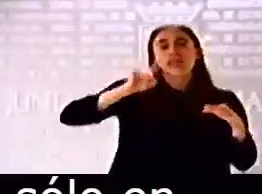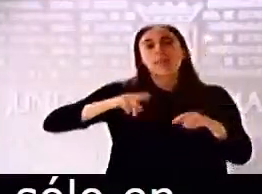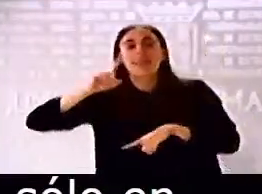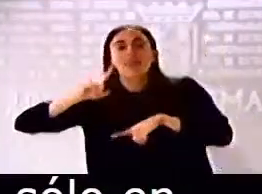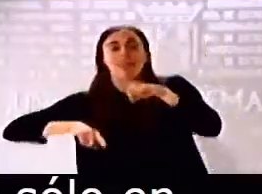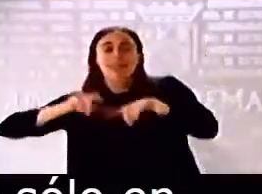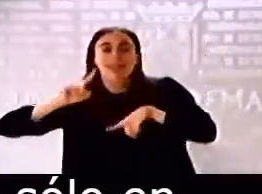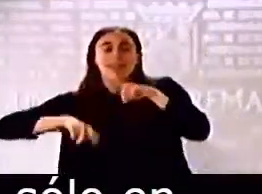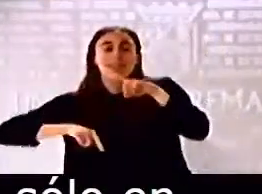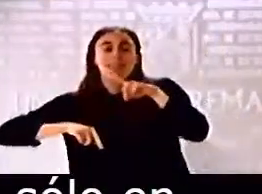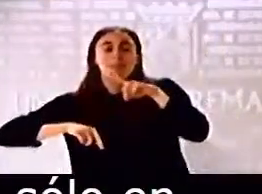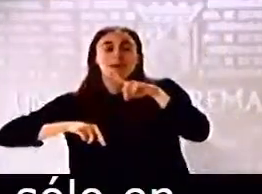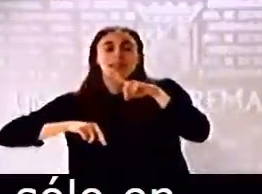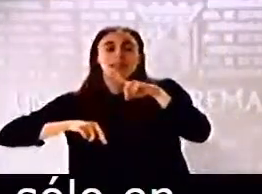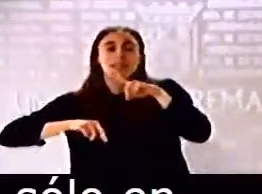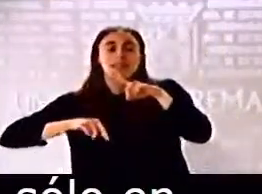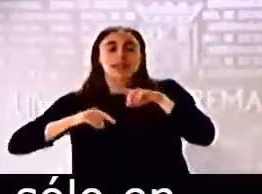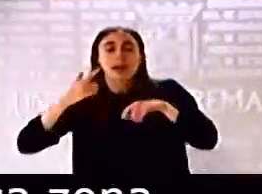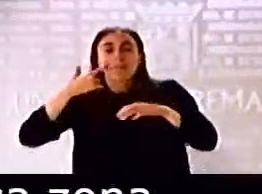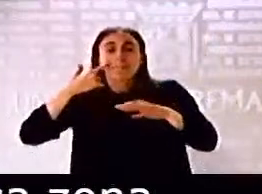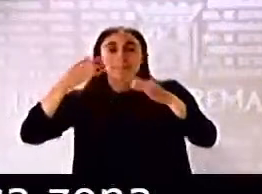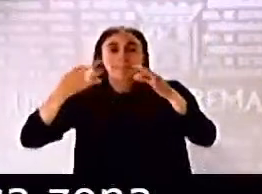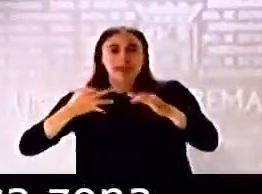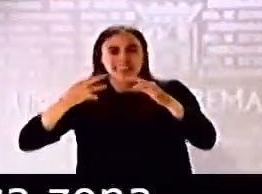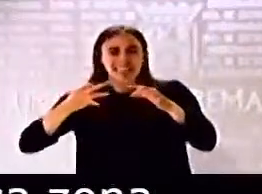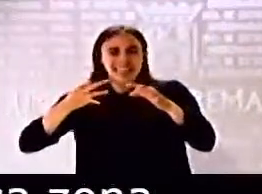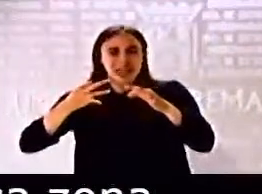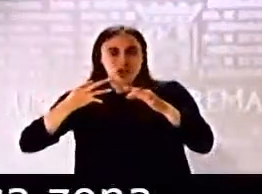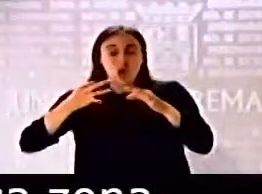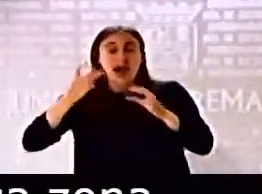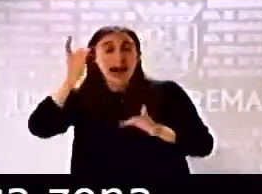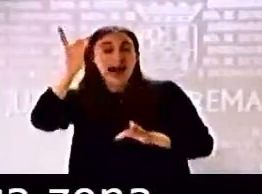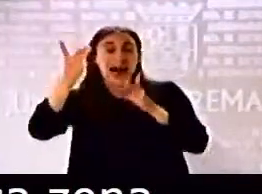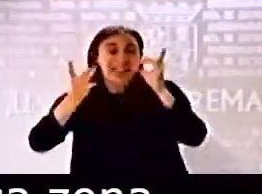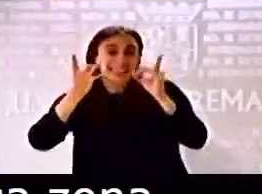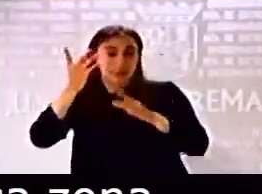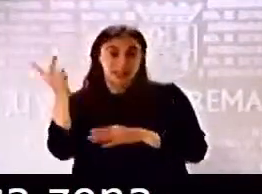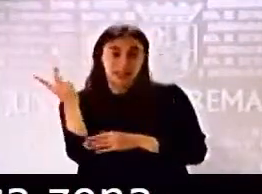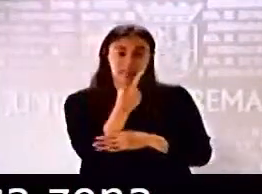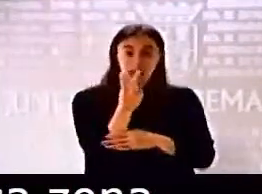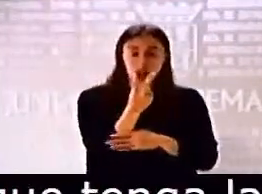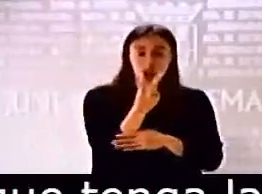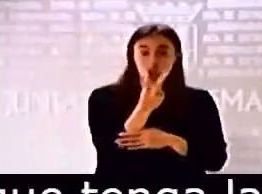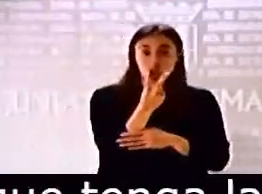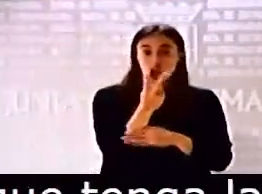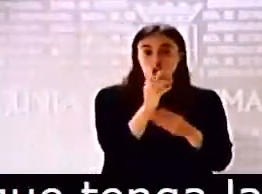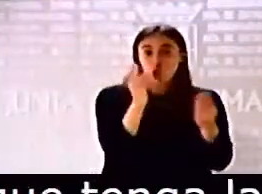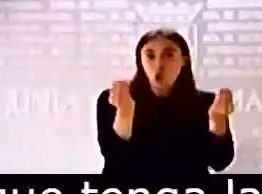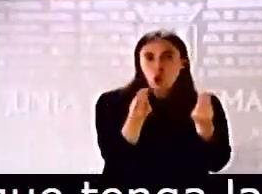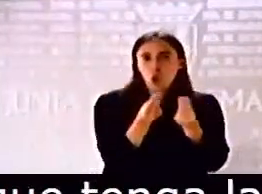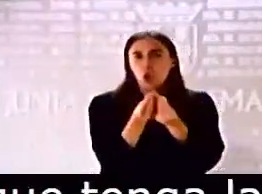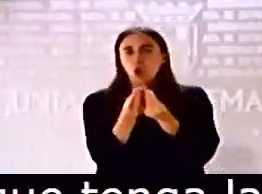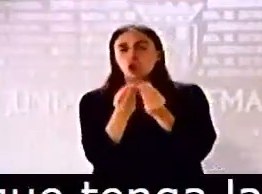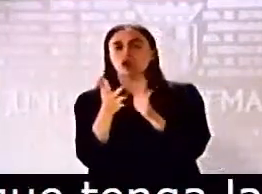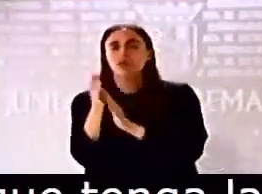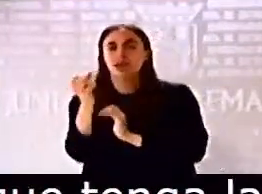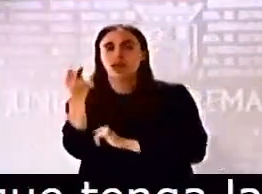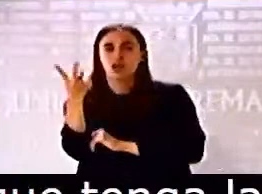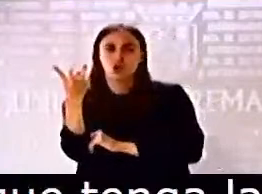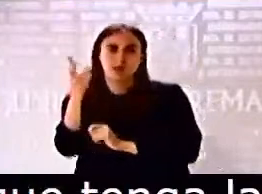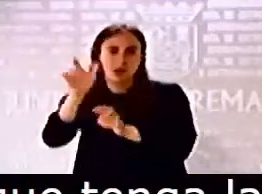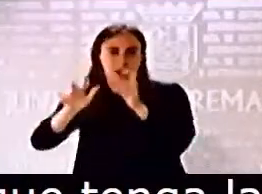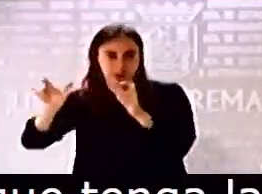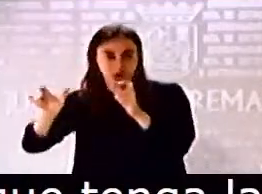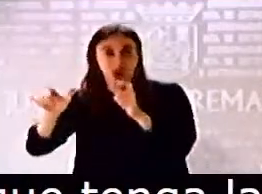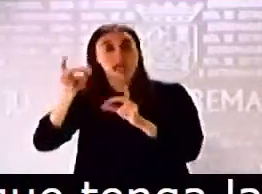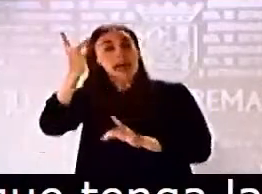función del peligro que tenga la realización de esas actividades para contagiarse. Hay actividades que